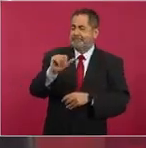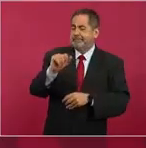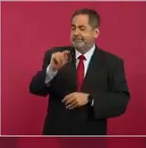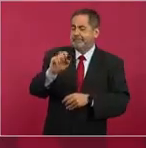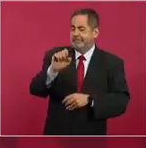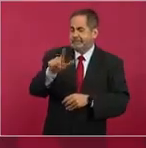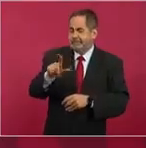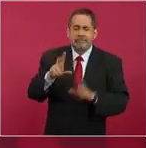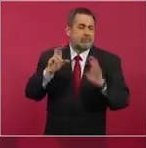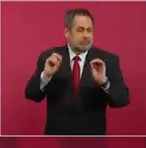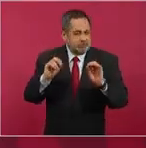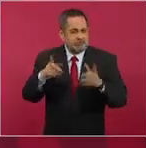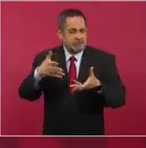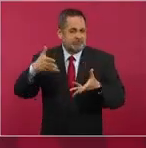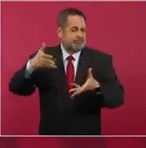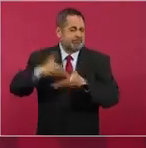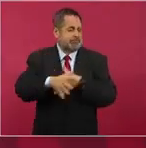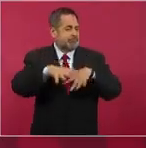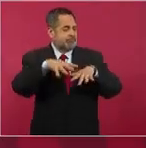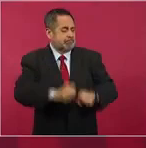o la invasión de los pasteles.